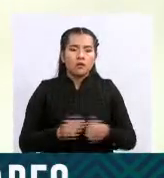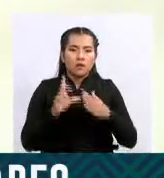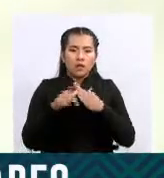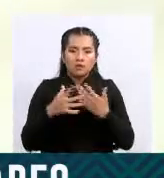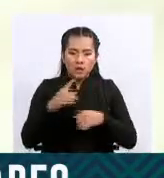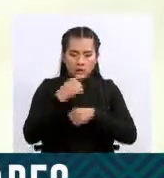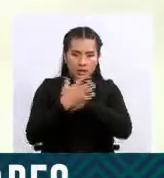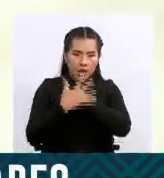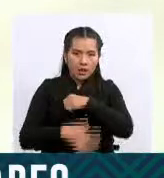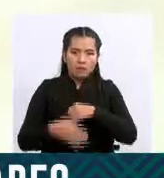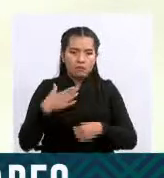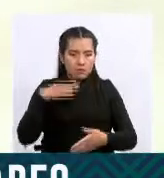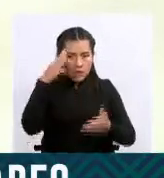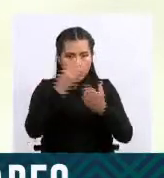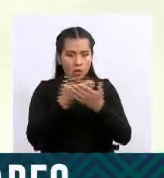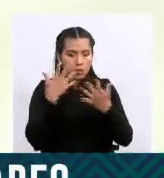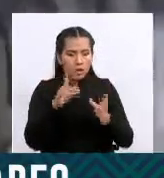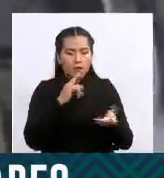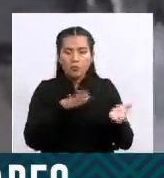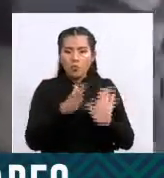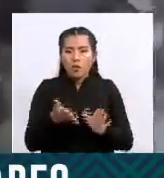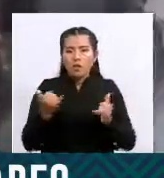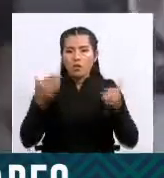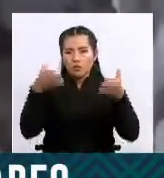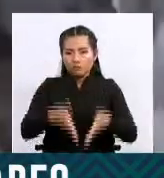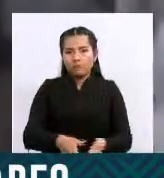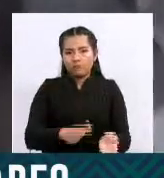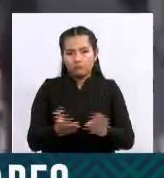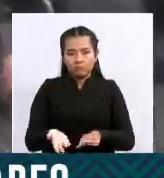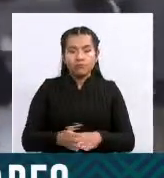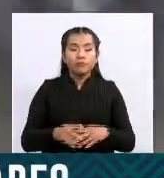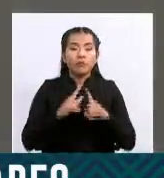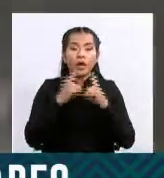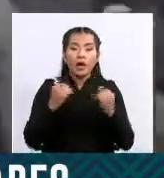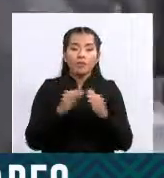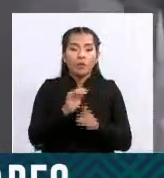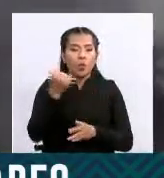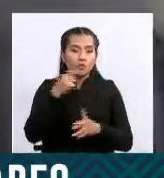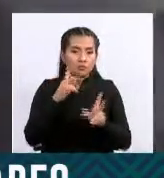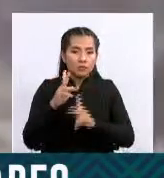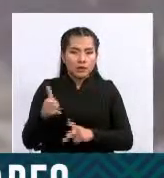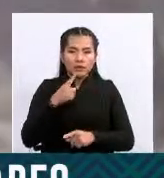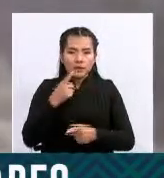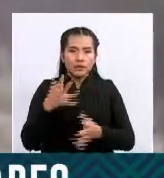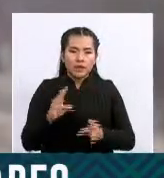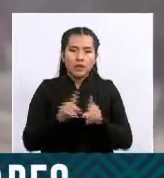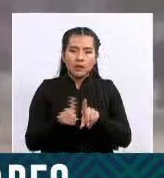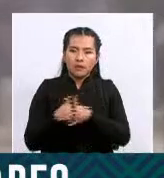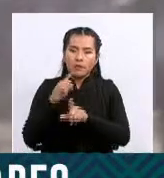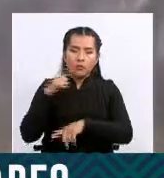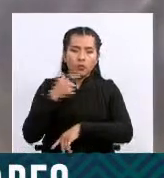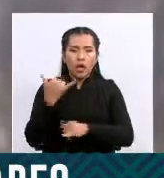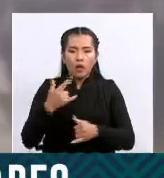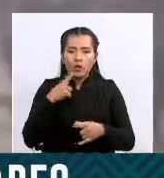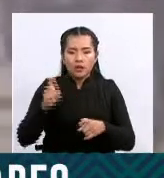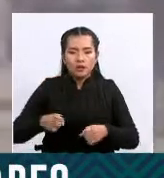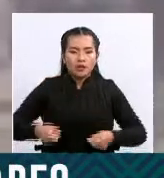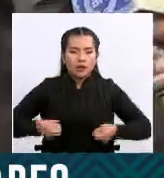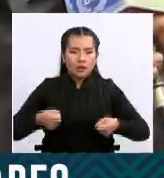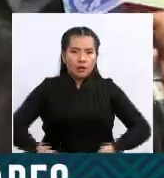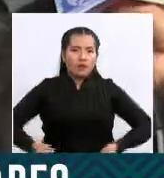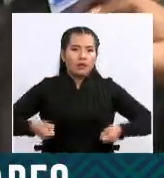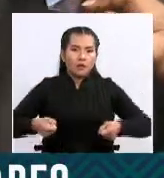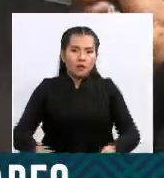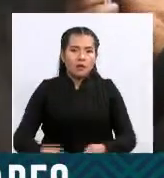Herida, está mi hijo en un cajón, ya está. Otra de las víctimas cuenta que fue impactado con un proyectil y hoy camina con muletas. hasta